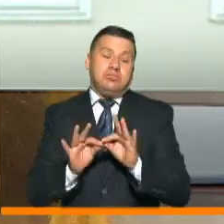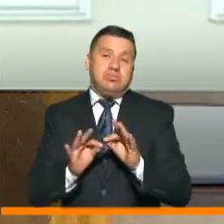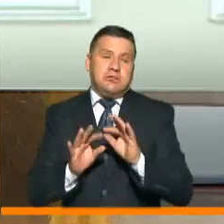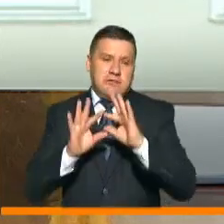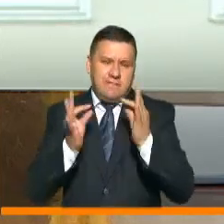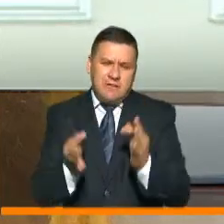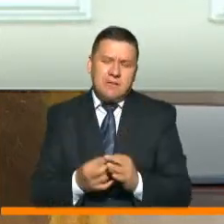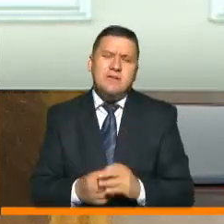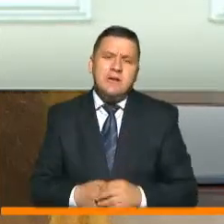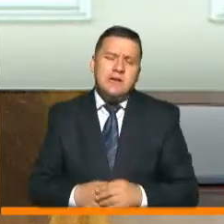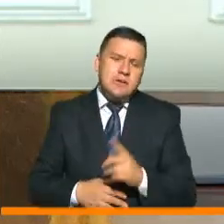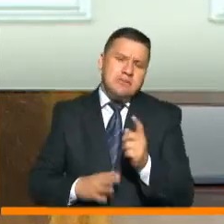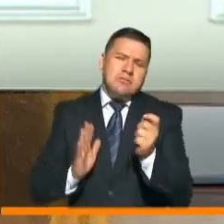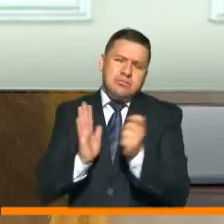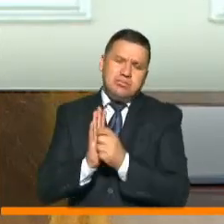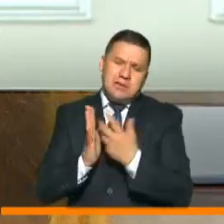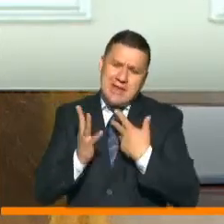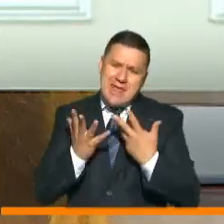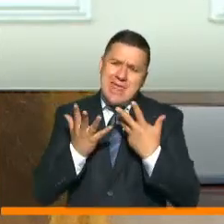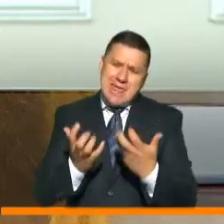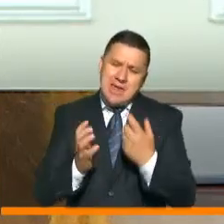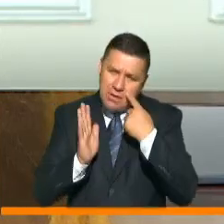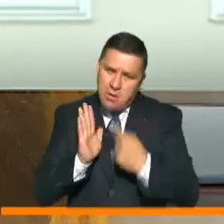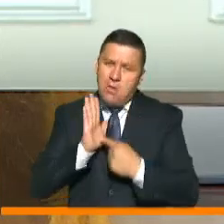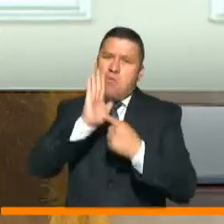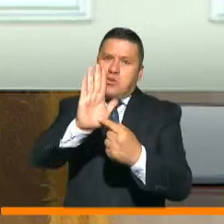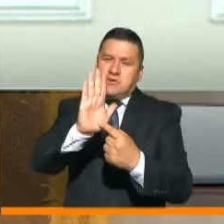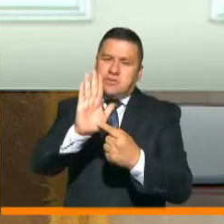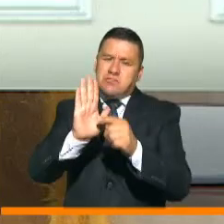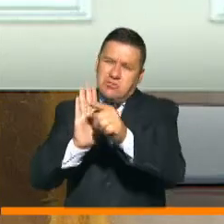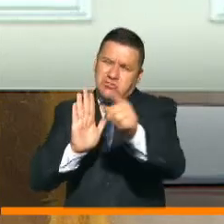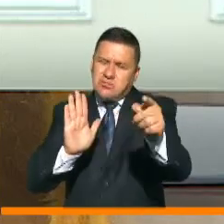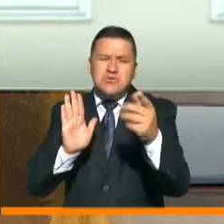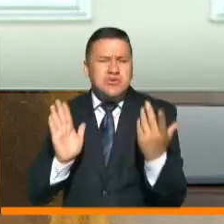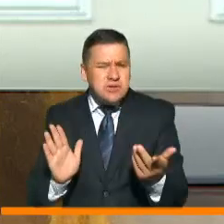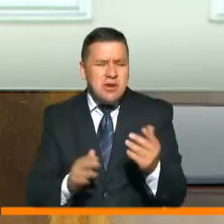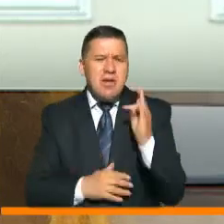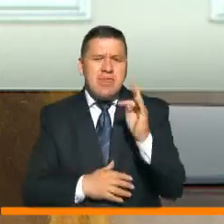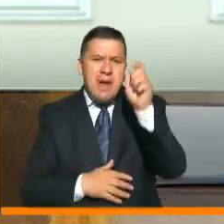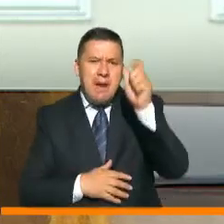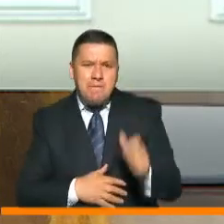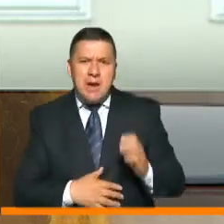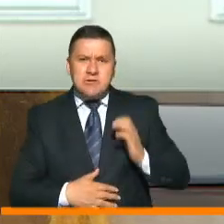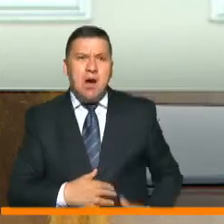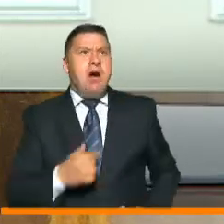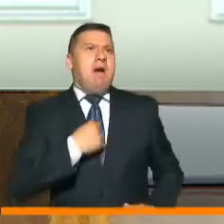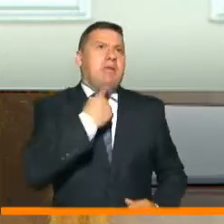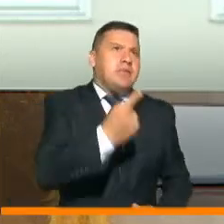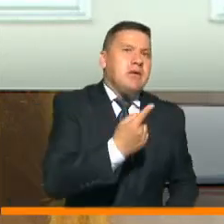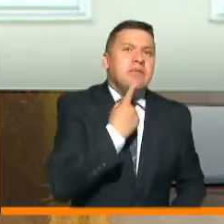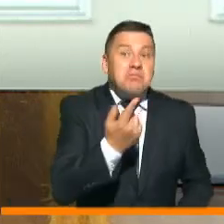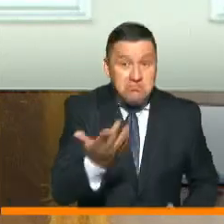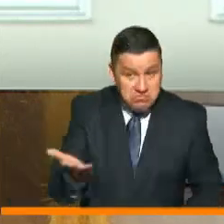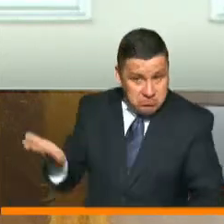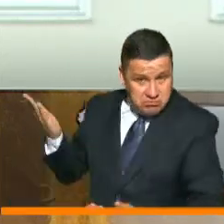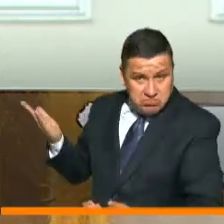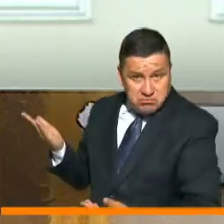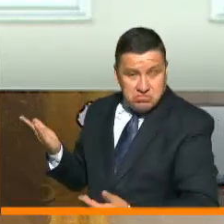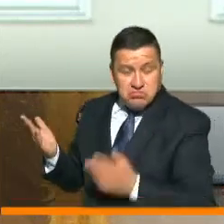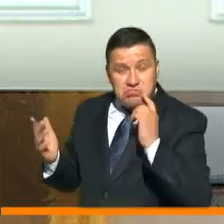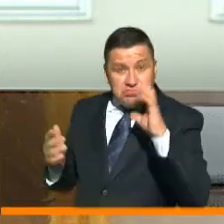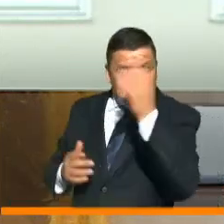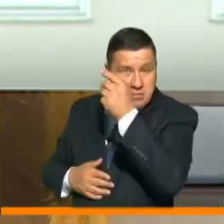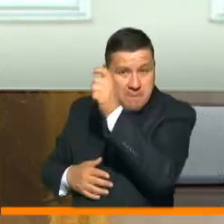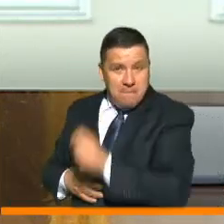sus familias. Y por eso quiero también mostrarles a ustedes cómo los testimonios de la ciudadanía hablan por sí solos. Y aquí